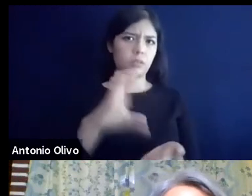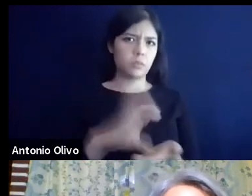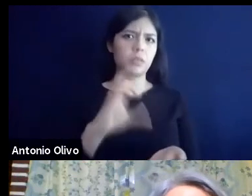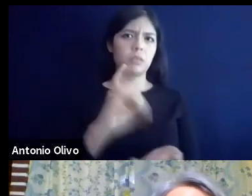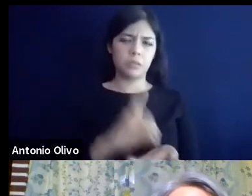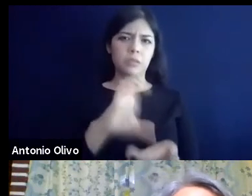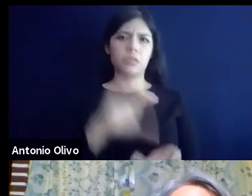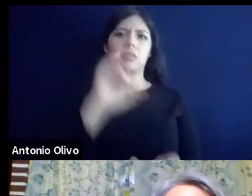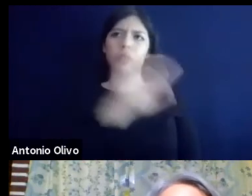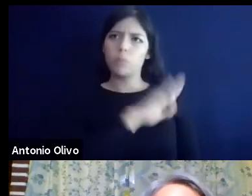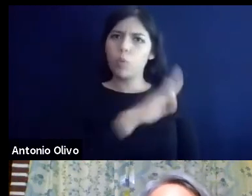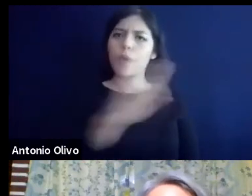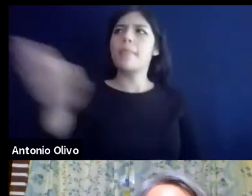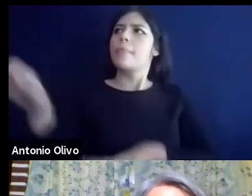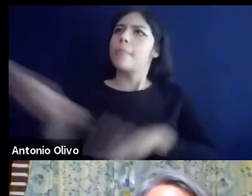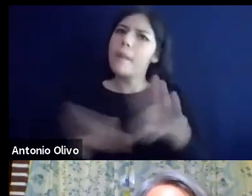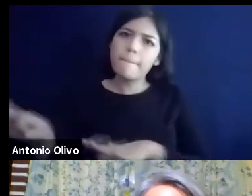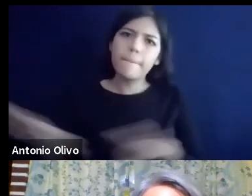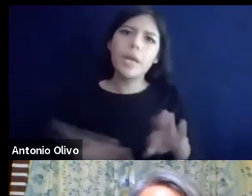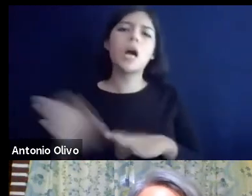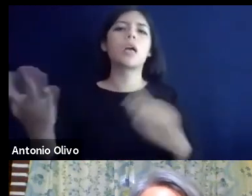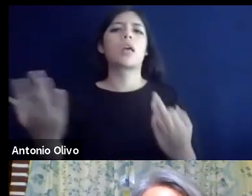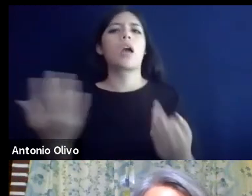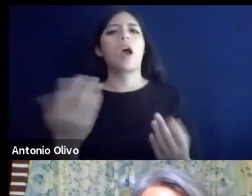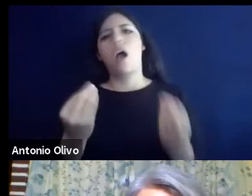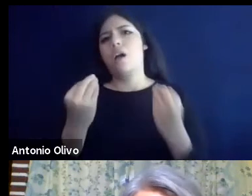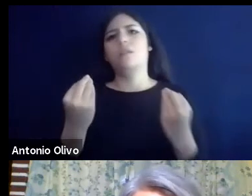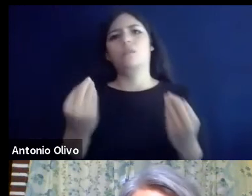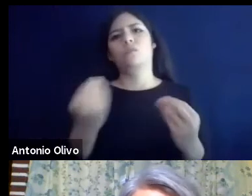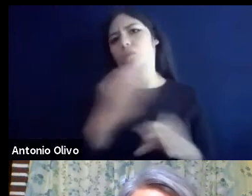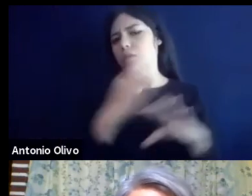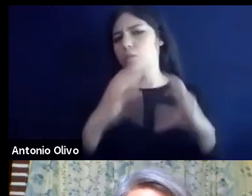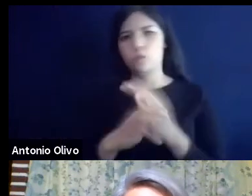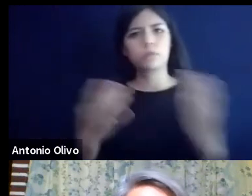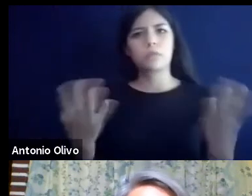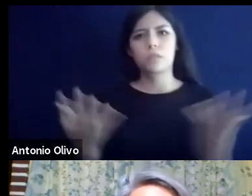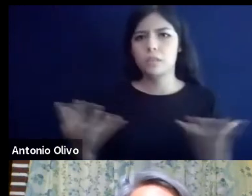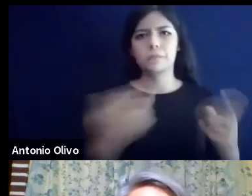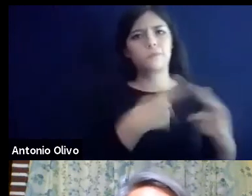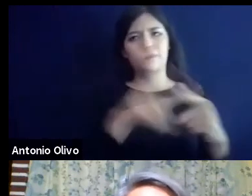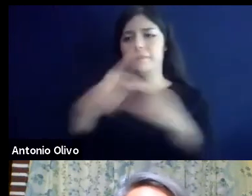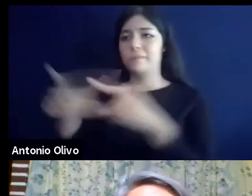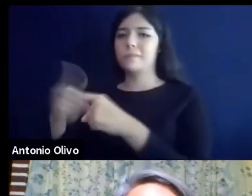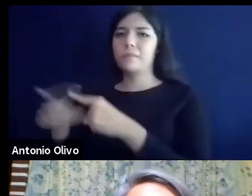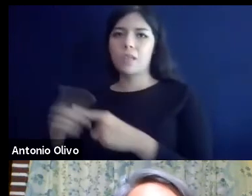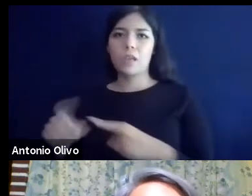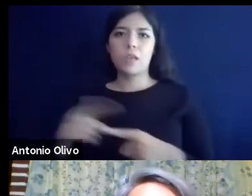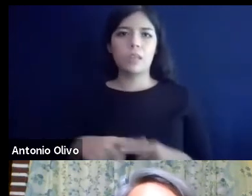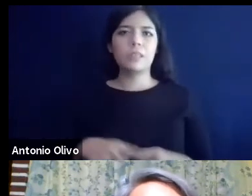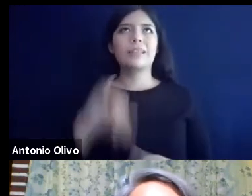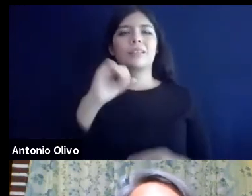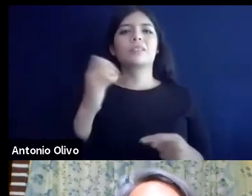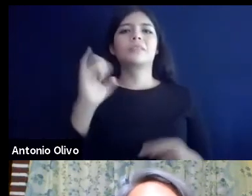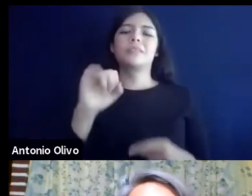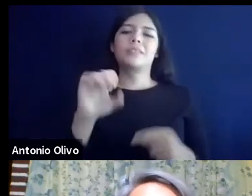están relegadas o las tienen escondidas, ¿no? Nos llegamos a encontrar con esos casos. sí les abre